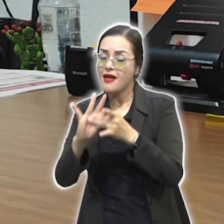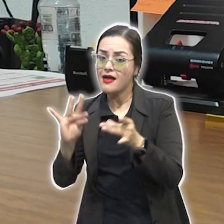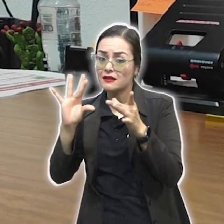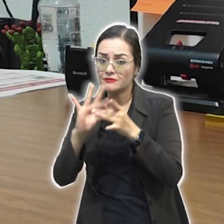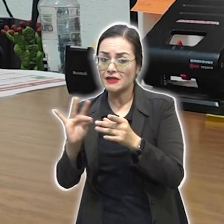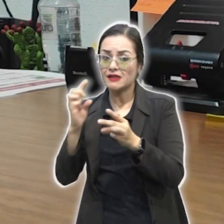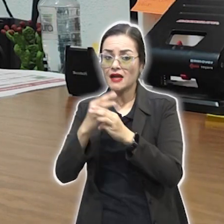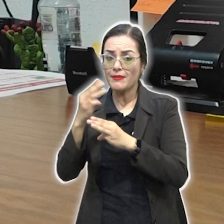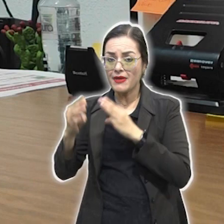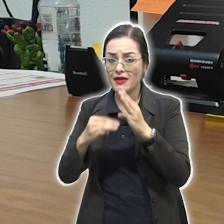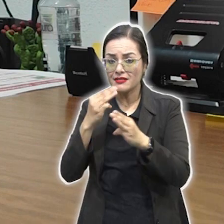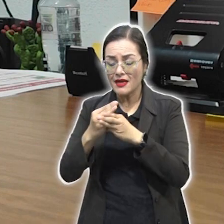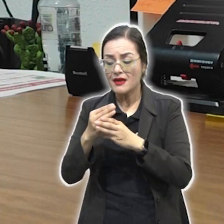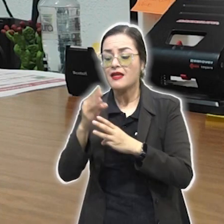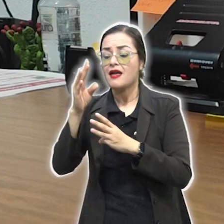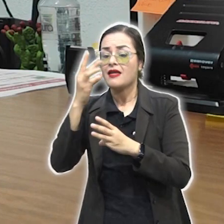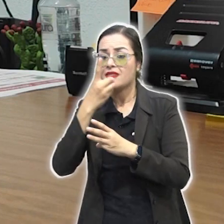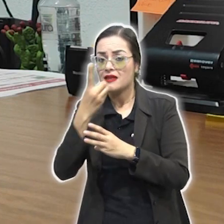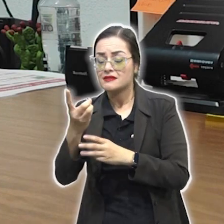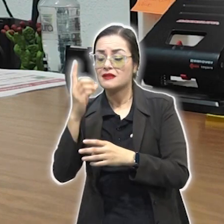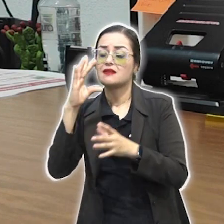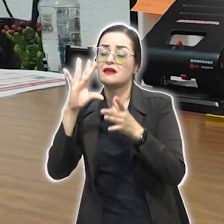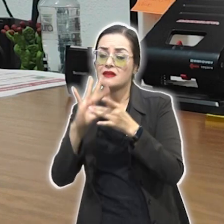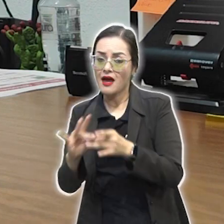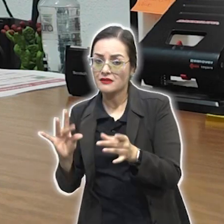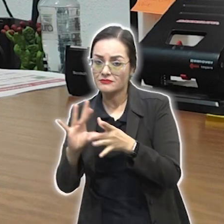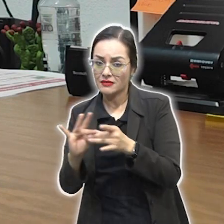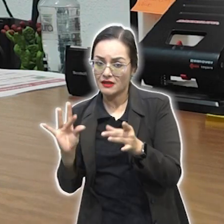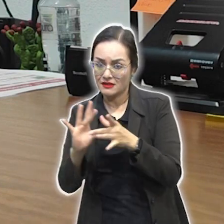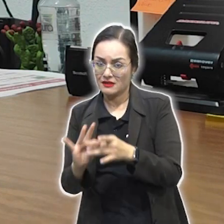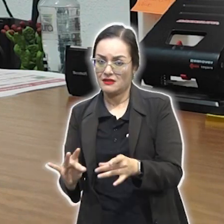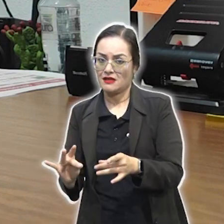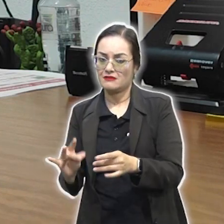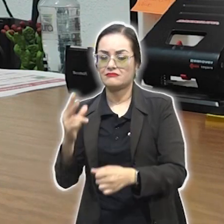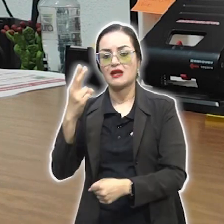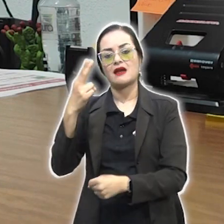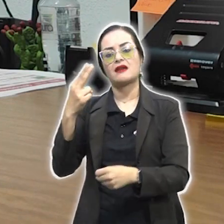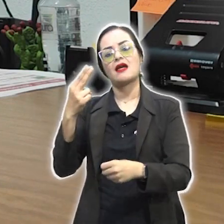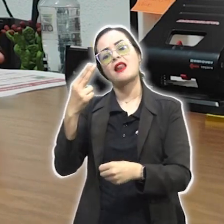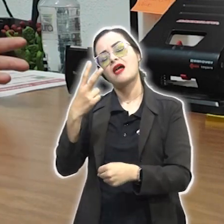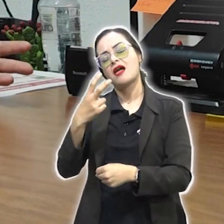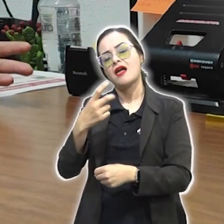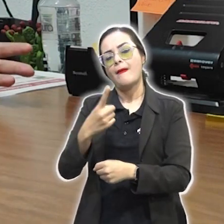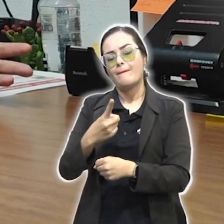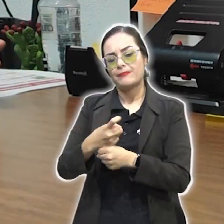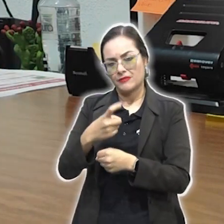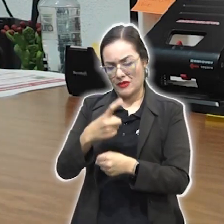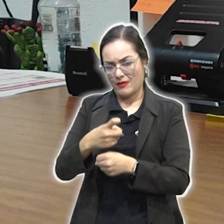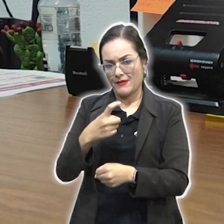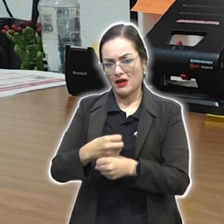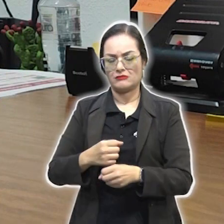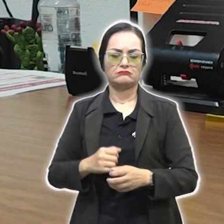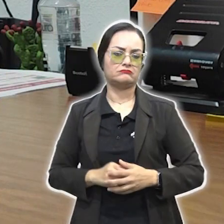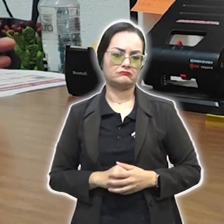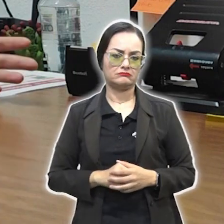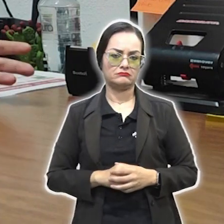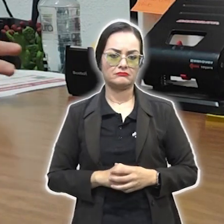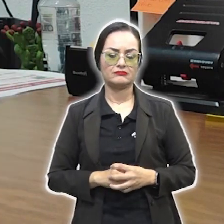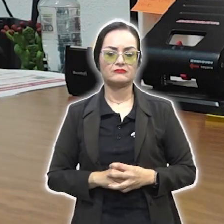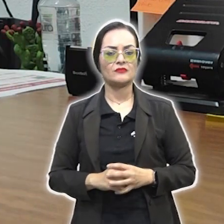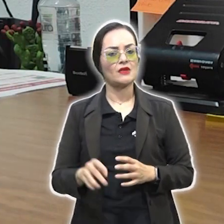que han asignado llevar en el primer módulo. Entonces, la inscripción pues es